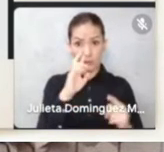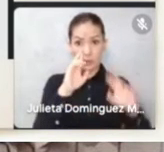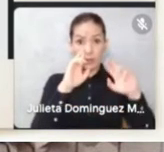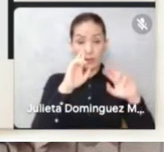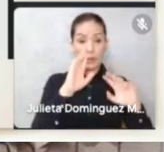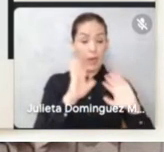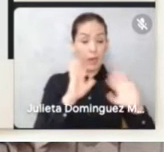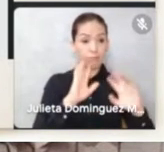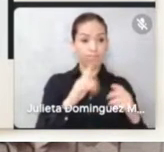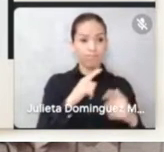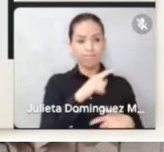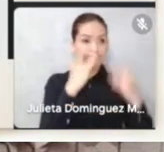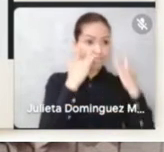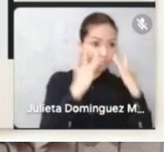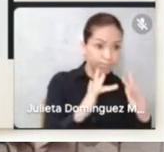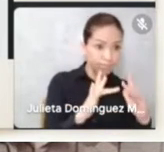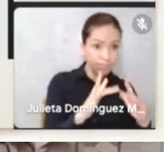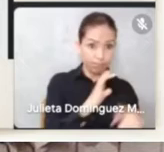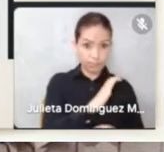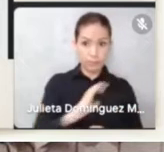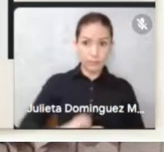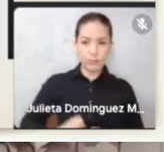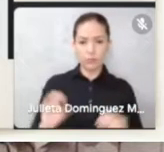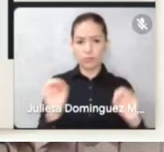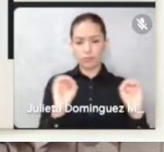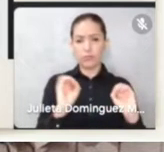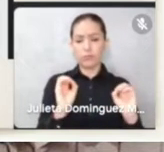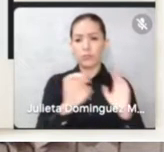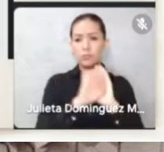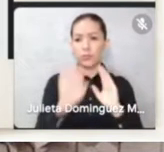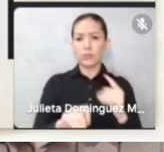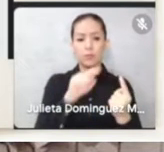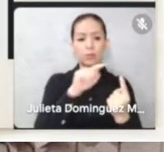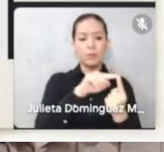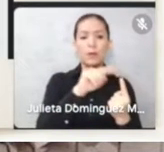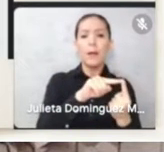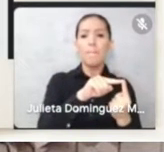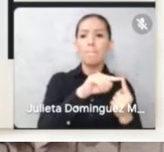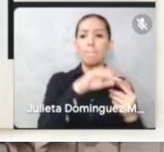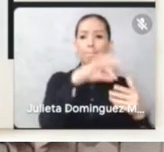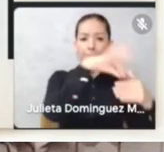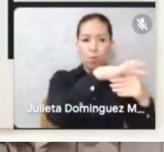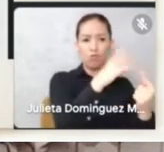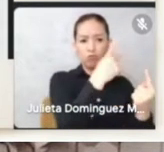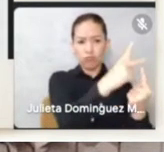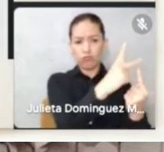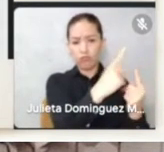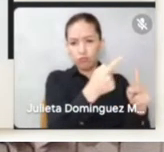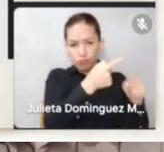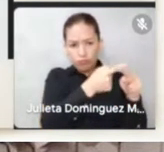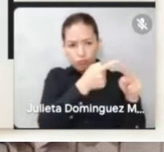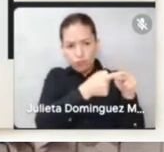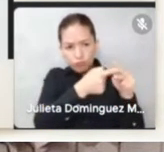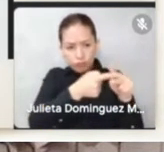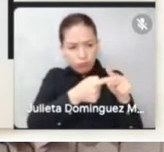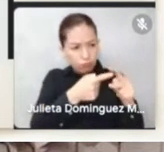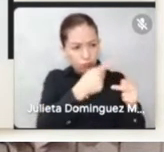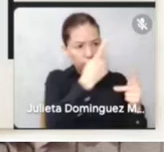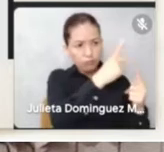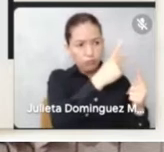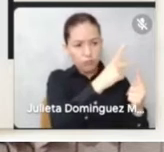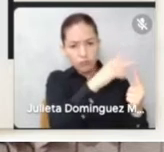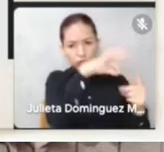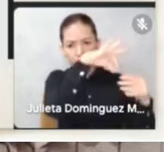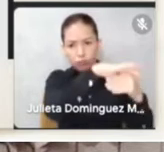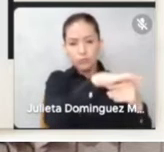candidatura, por lo que los votos que fueron emitidos para ellas se contabilizaron a su favor. Ahora bien, por lo que